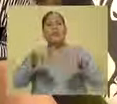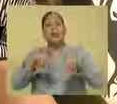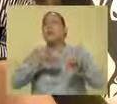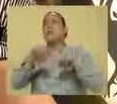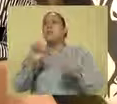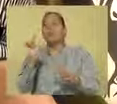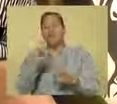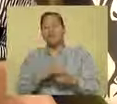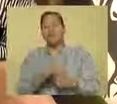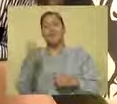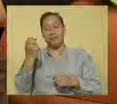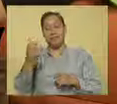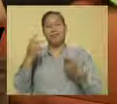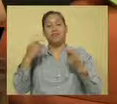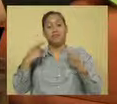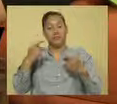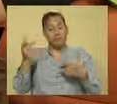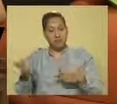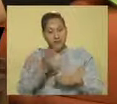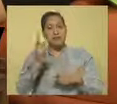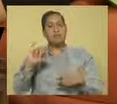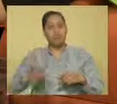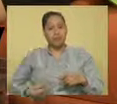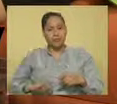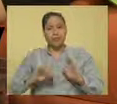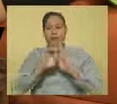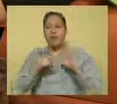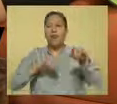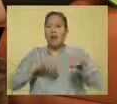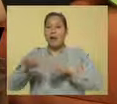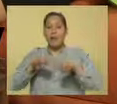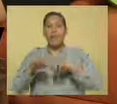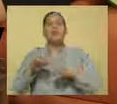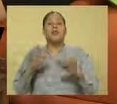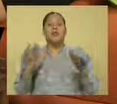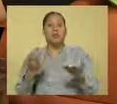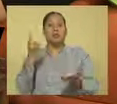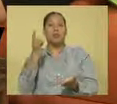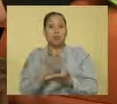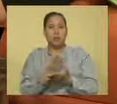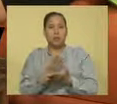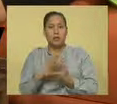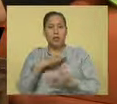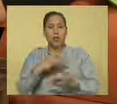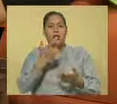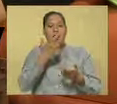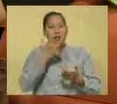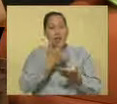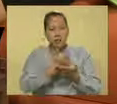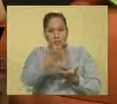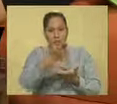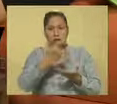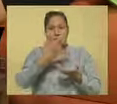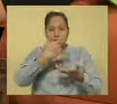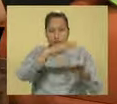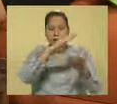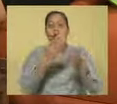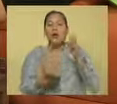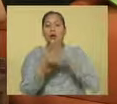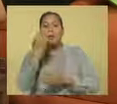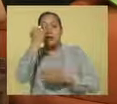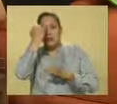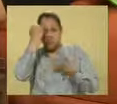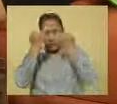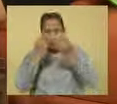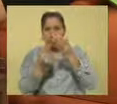Pues es una pregunta bien interesante. El empleo solo se da si existe inversión, nuevos proyectos. Y la única